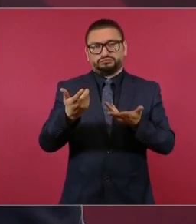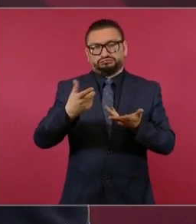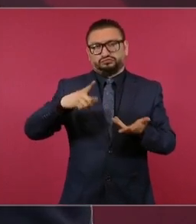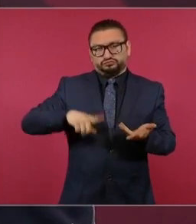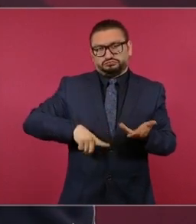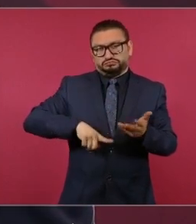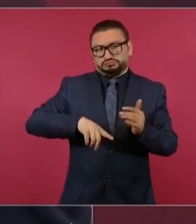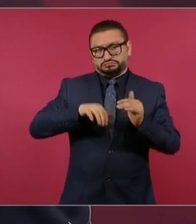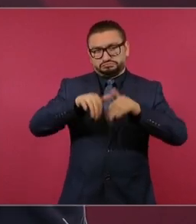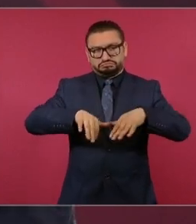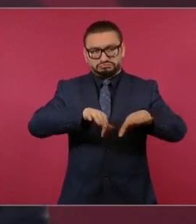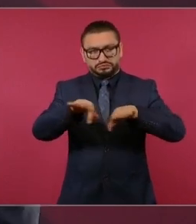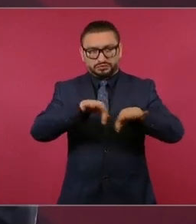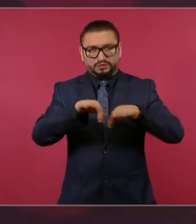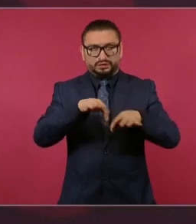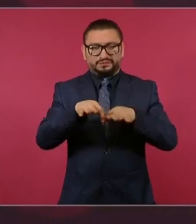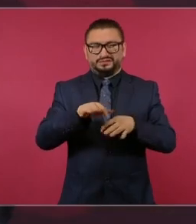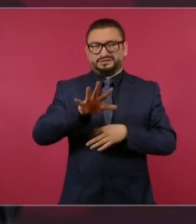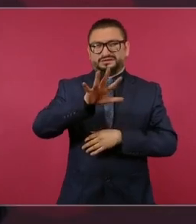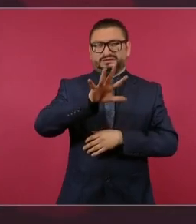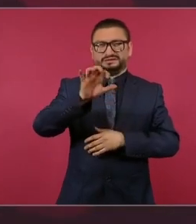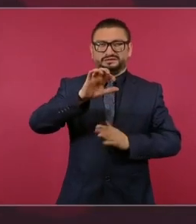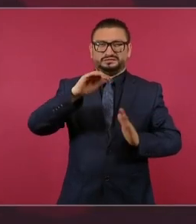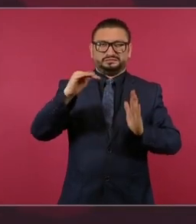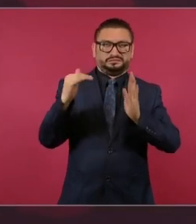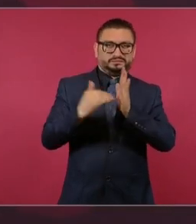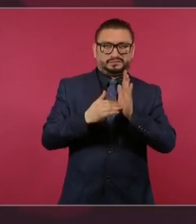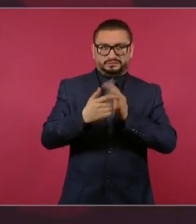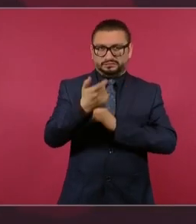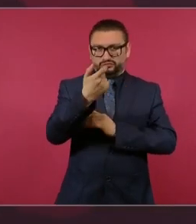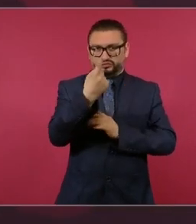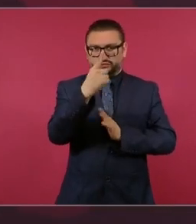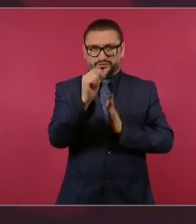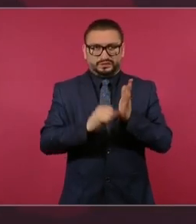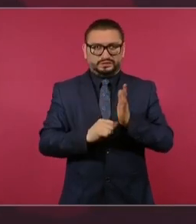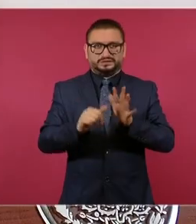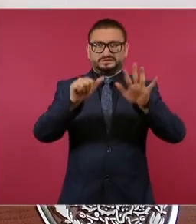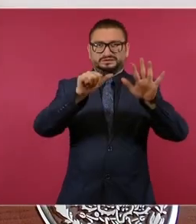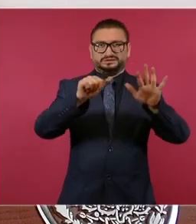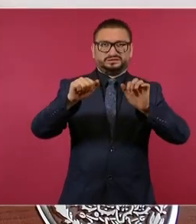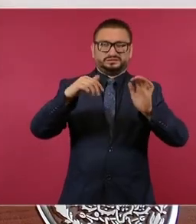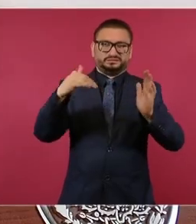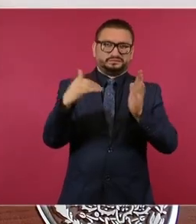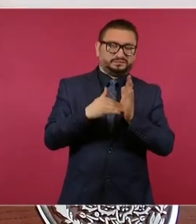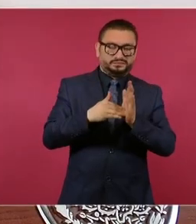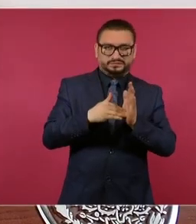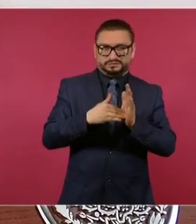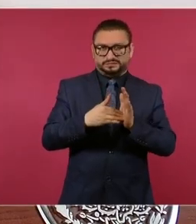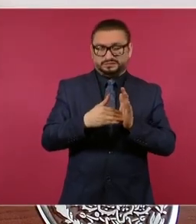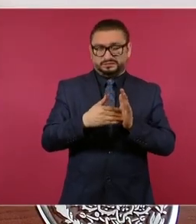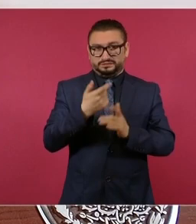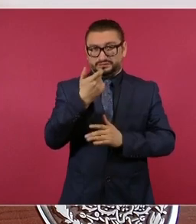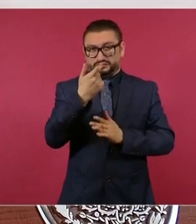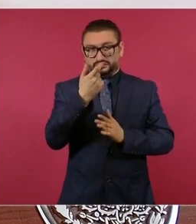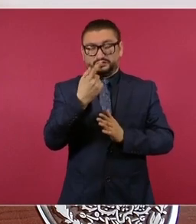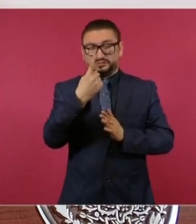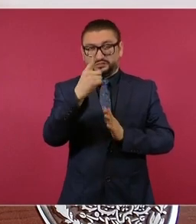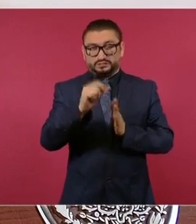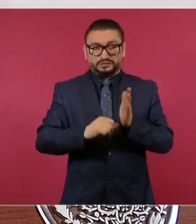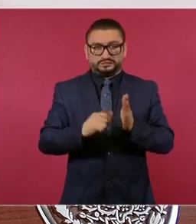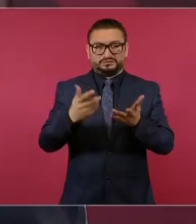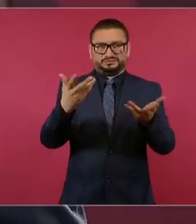público de 500 mil pesos mensuales, de 600 mil pesos mensuales, pues esa es